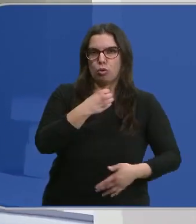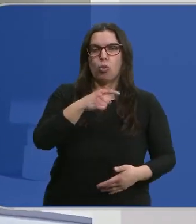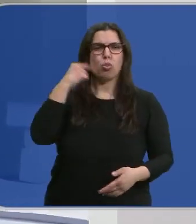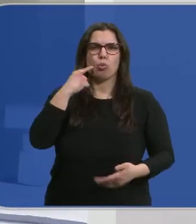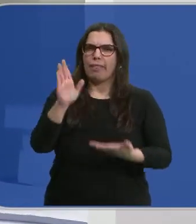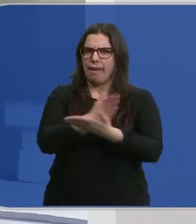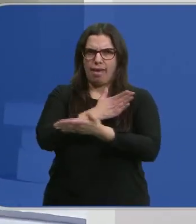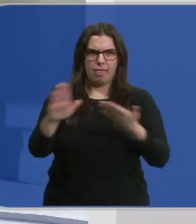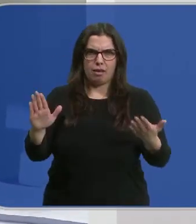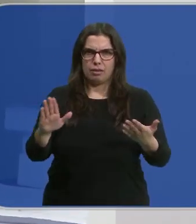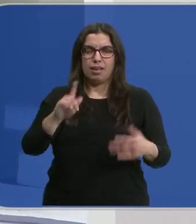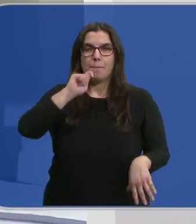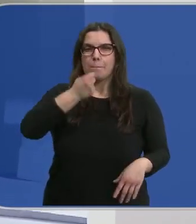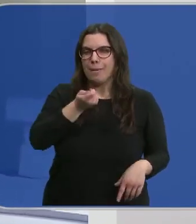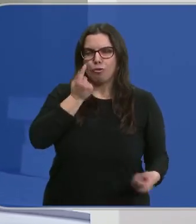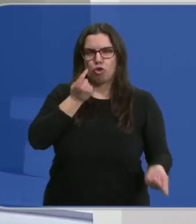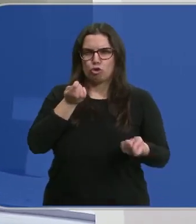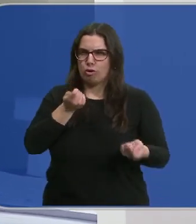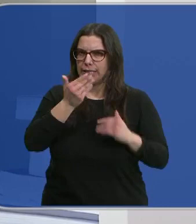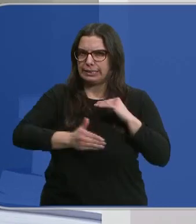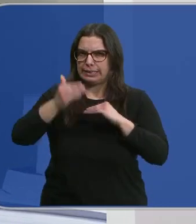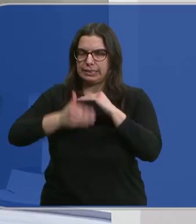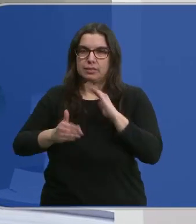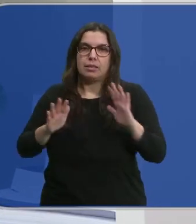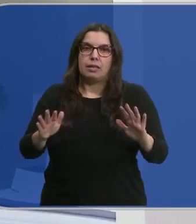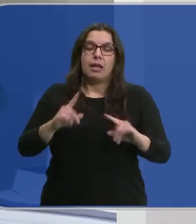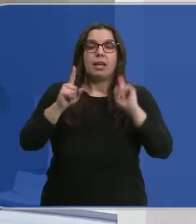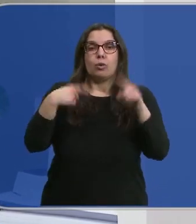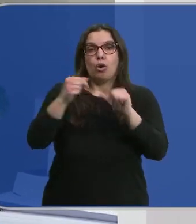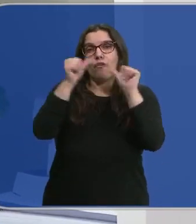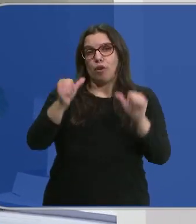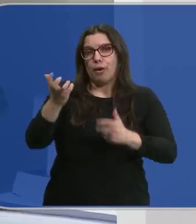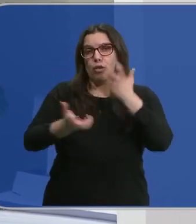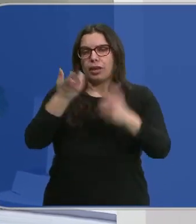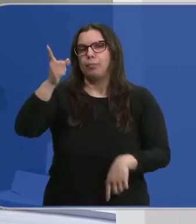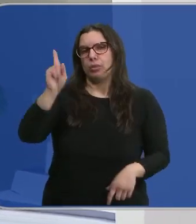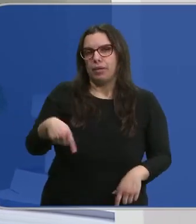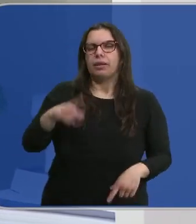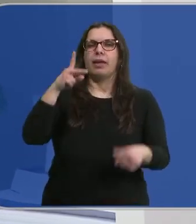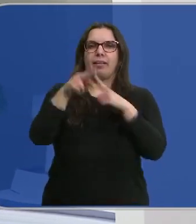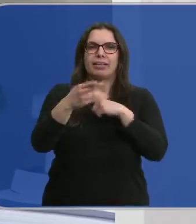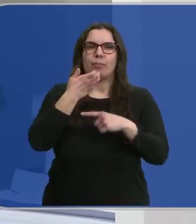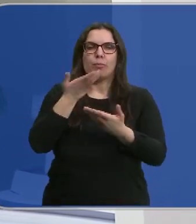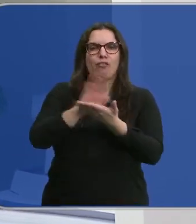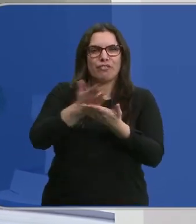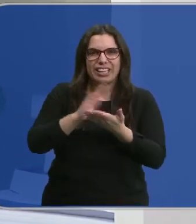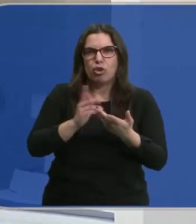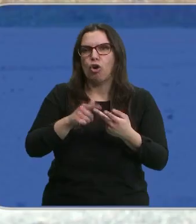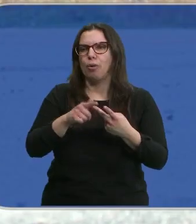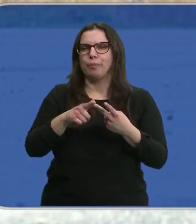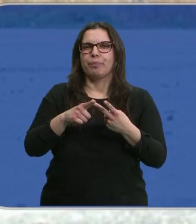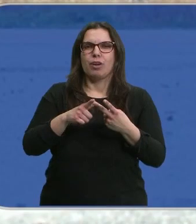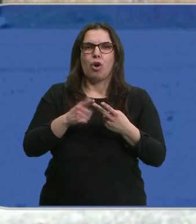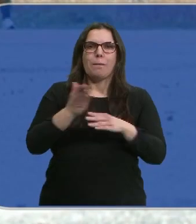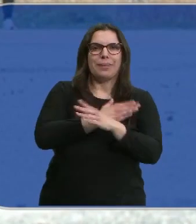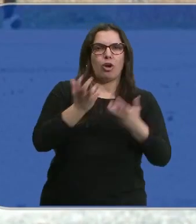de dulces, el pan muy controlado y bueno, las formas de cocinado. Evitar siempre lo que sean fritos y comida precocinada.